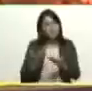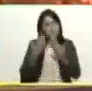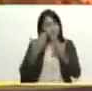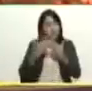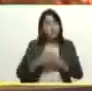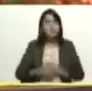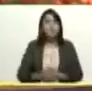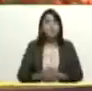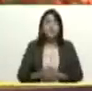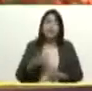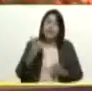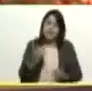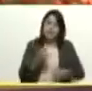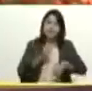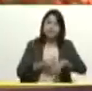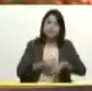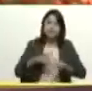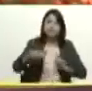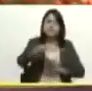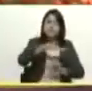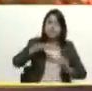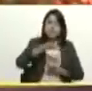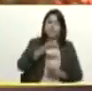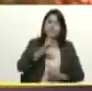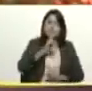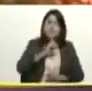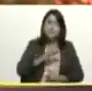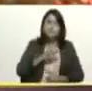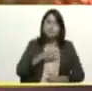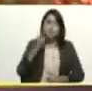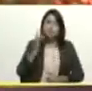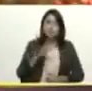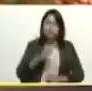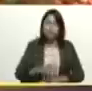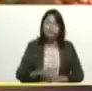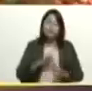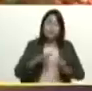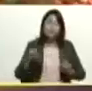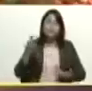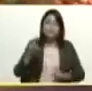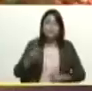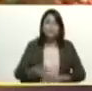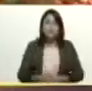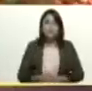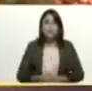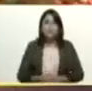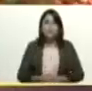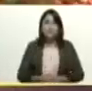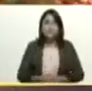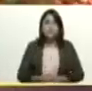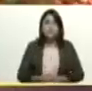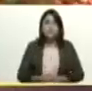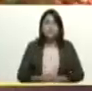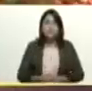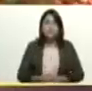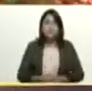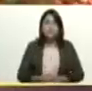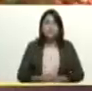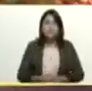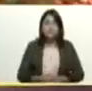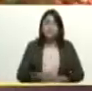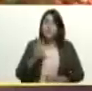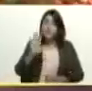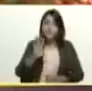horas duras, amargas, pero necesarias, ineludibles, de la